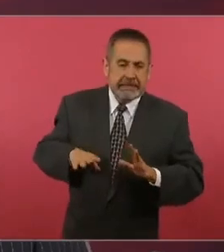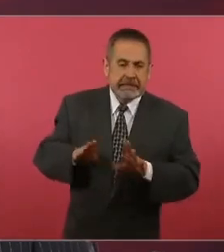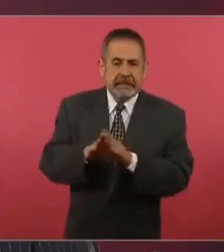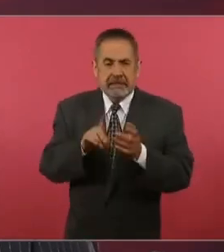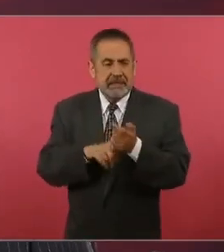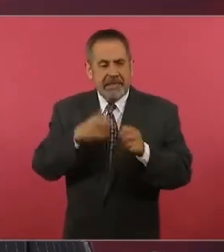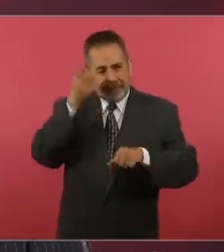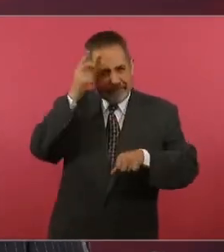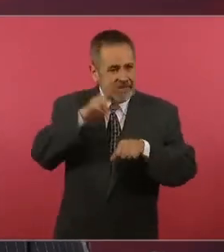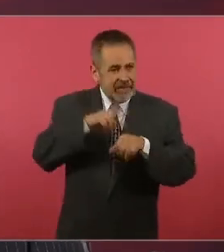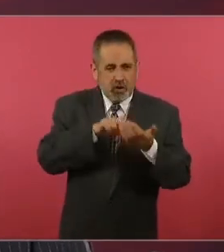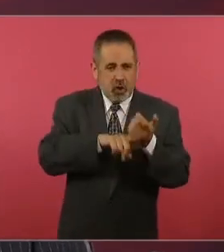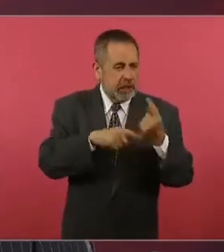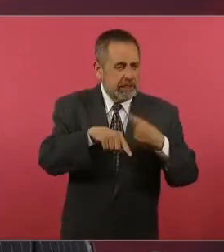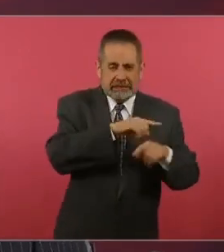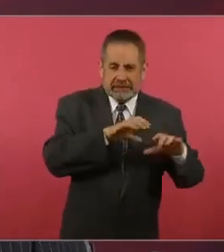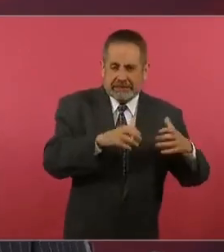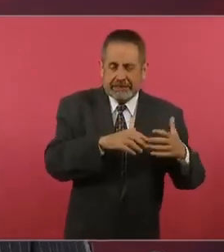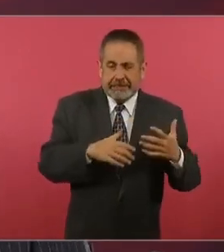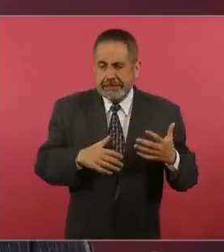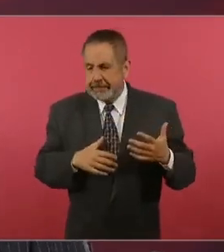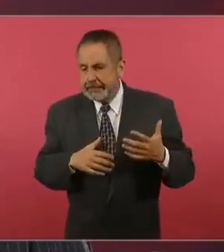los directivos,